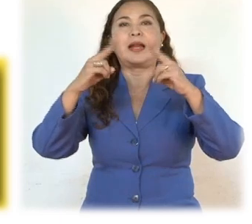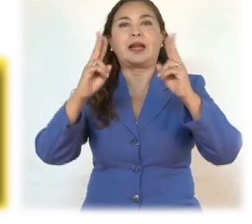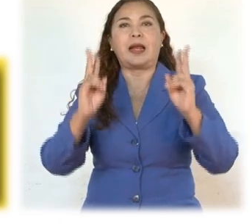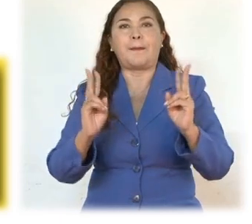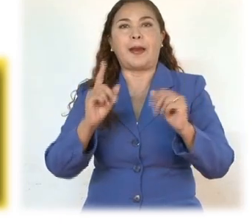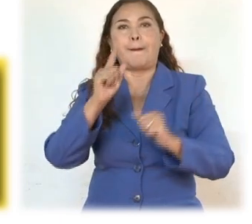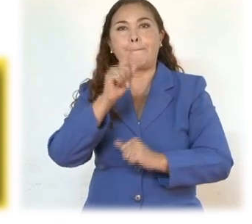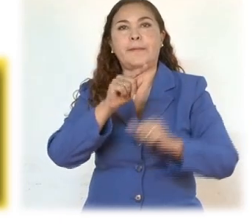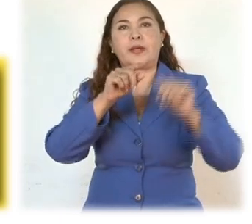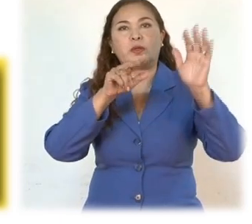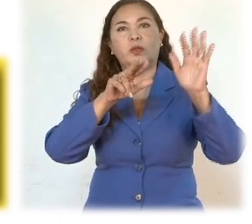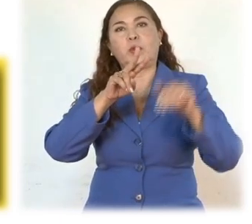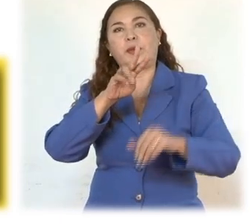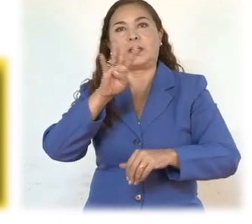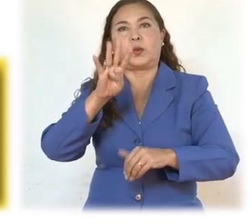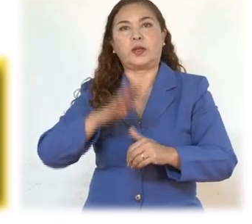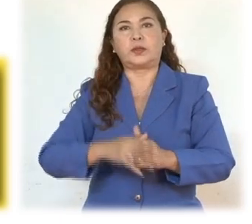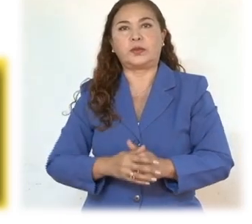Panamá